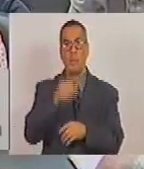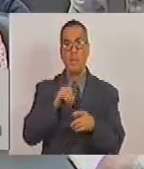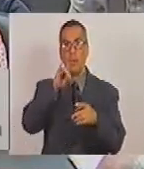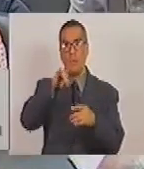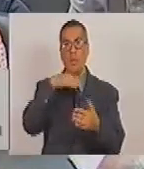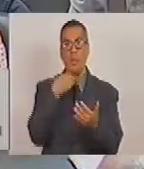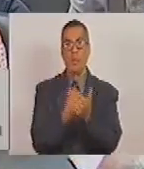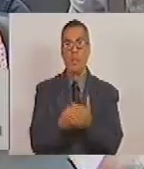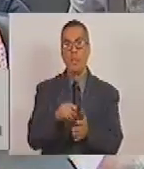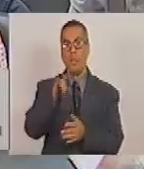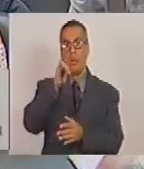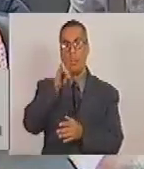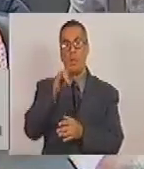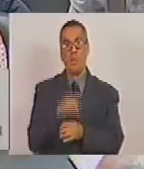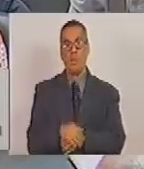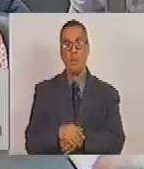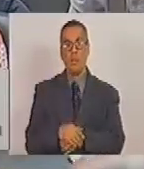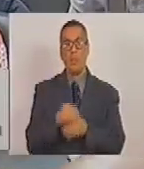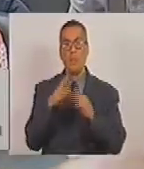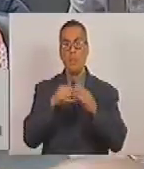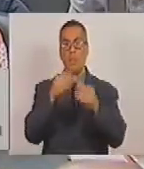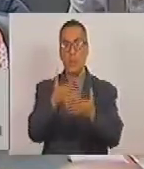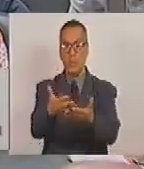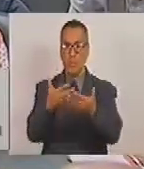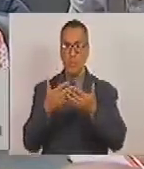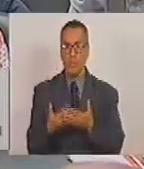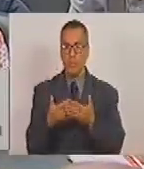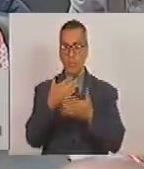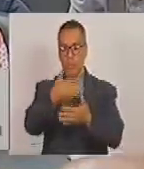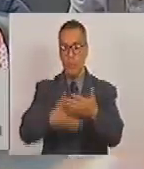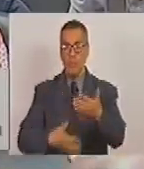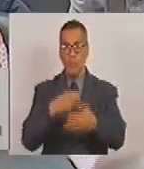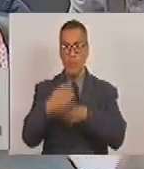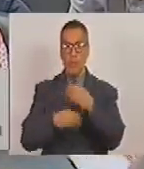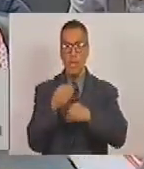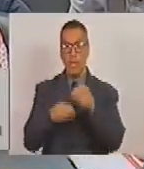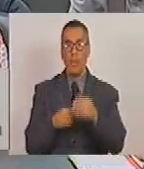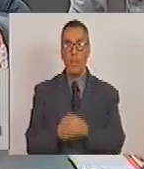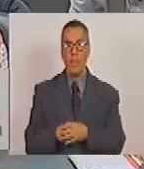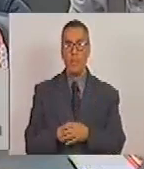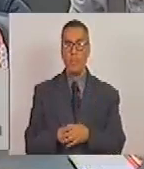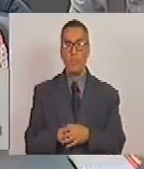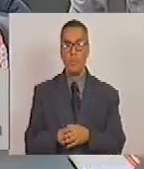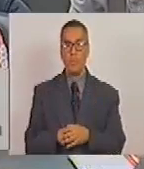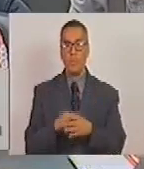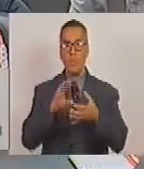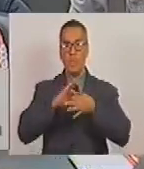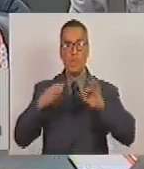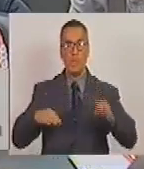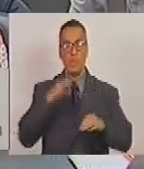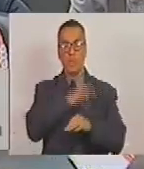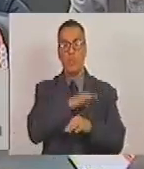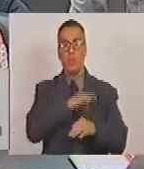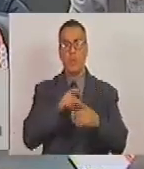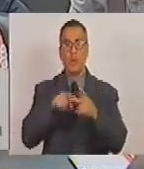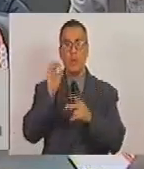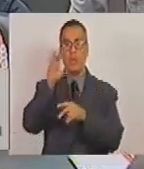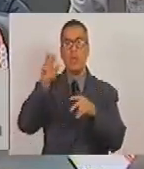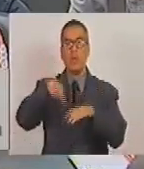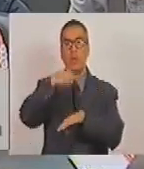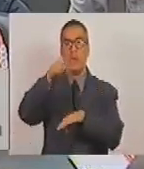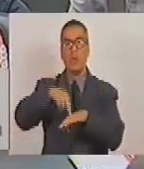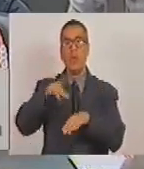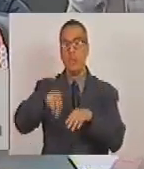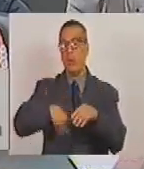lunes a lunes, para que consignen los documentos que aparecen en las redes sociales de la Asamblea Nacional